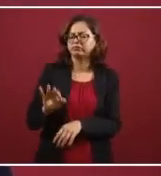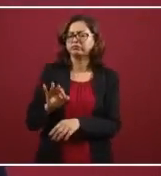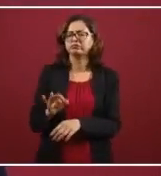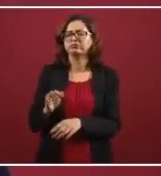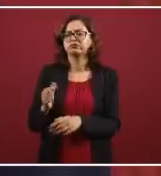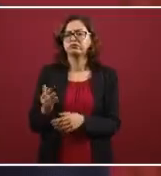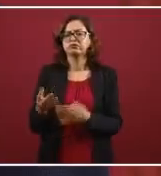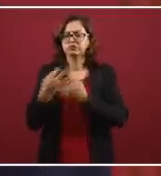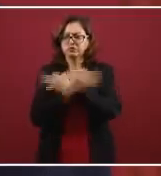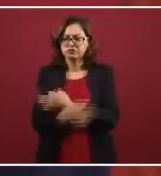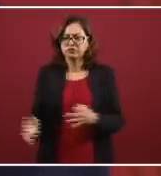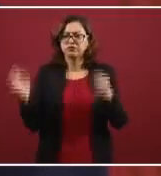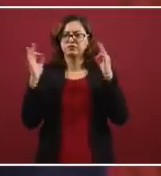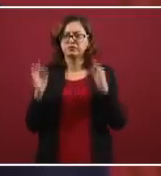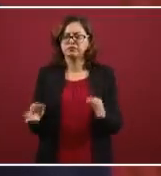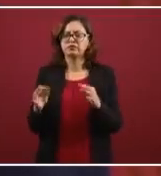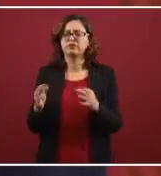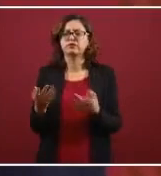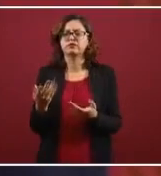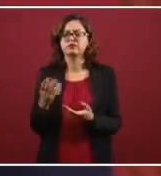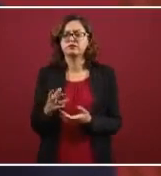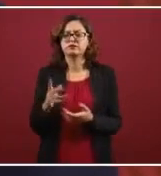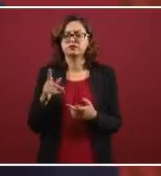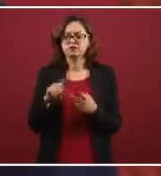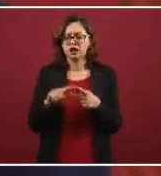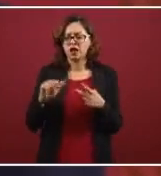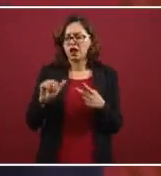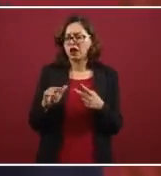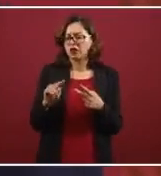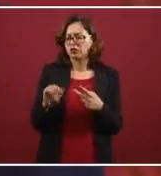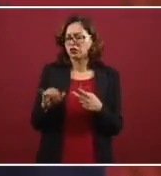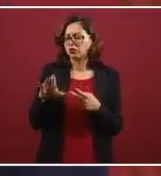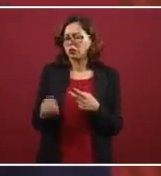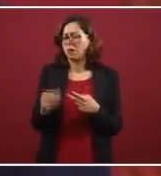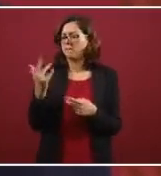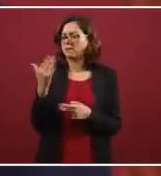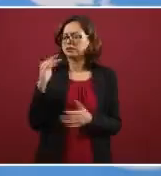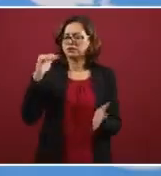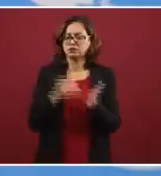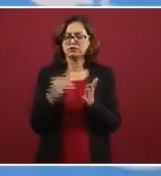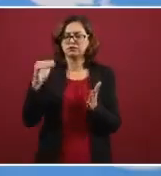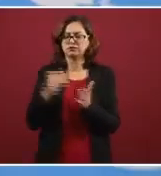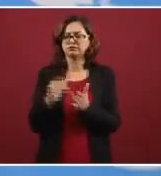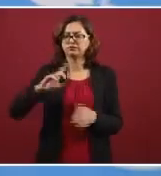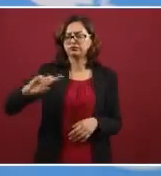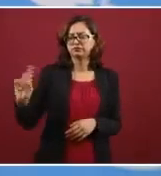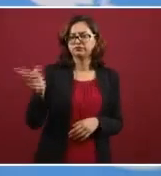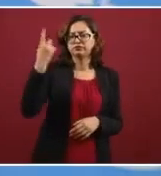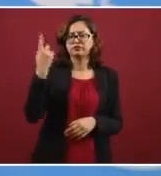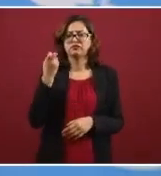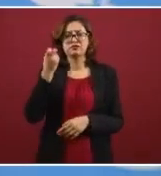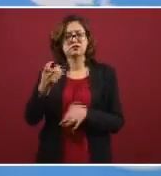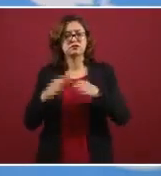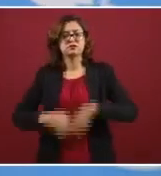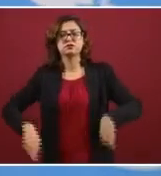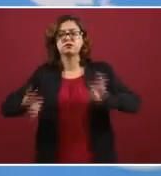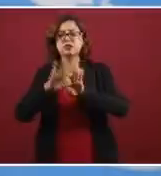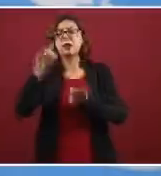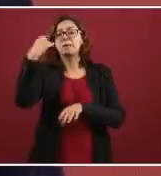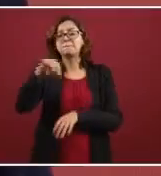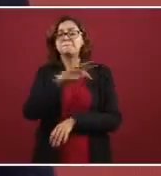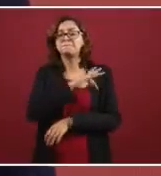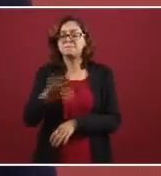por parte de las autoridades hacendarias, por Arturo Herrera, casi 25 mil millones de dólares, que eso es muy importante para